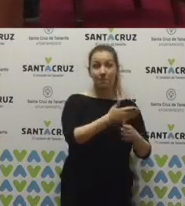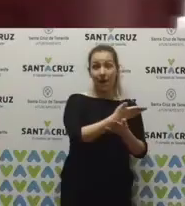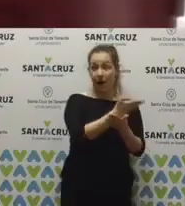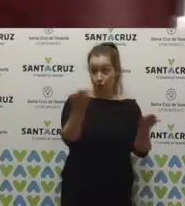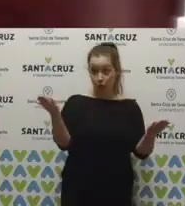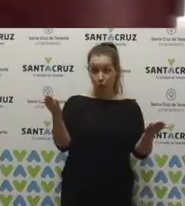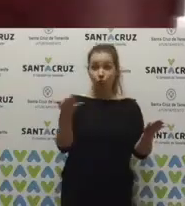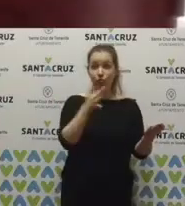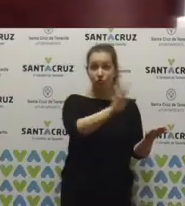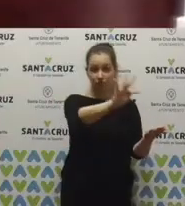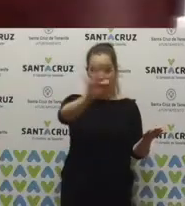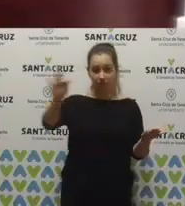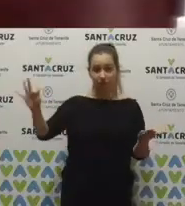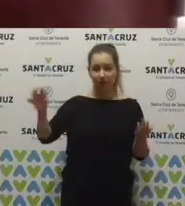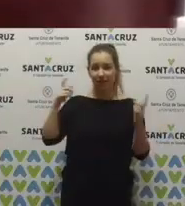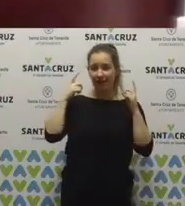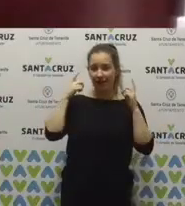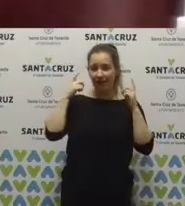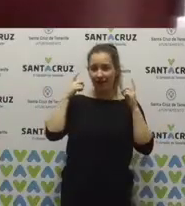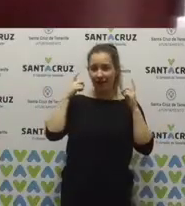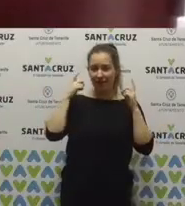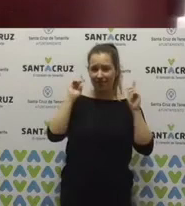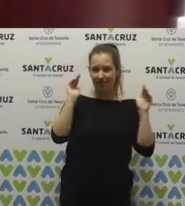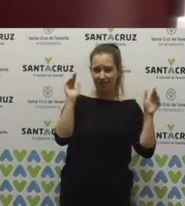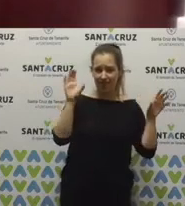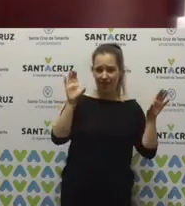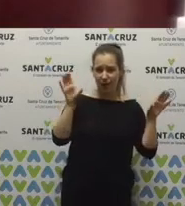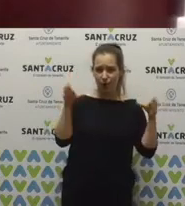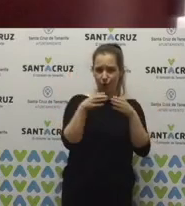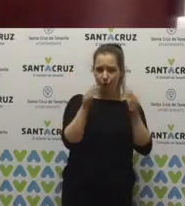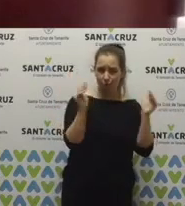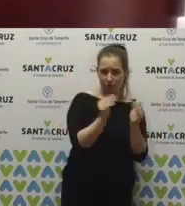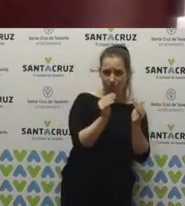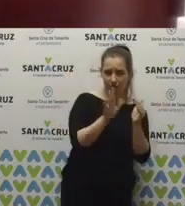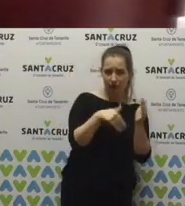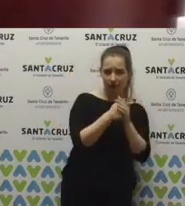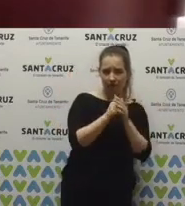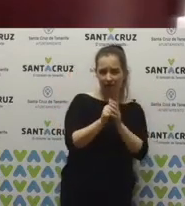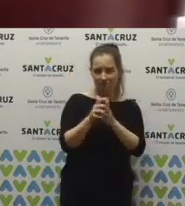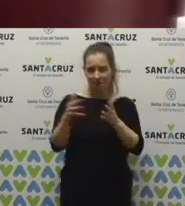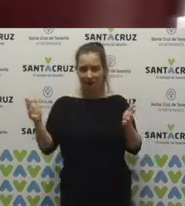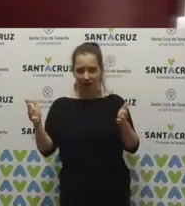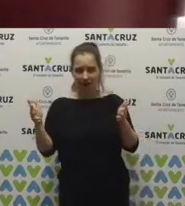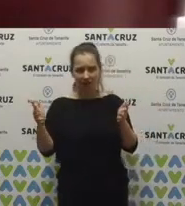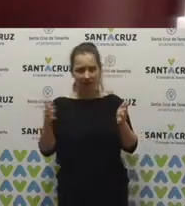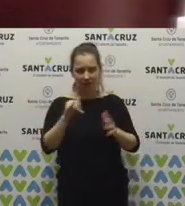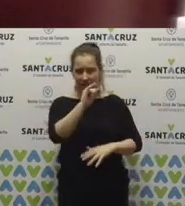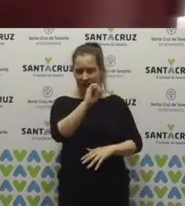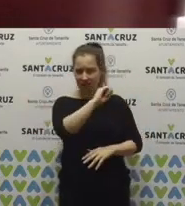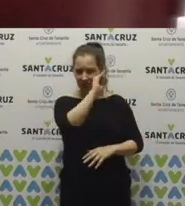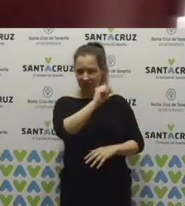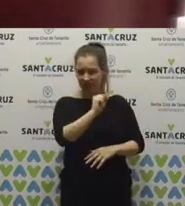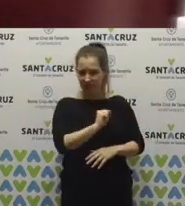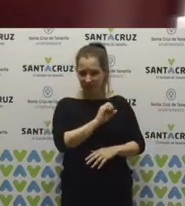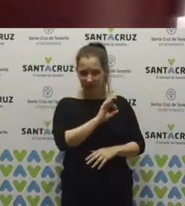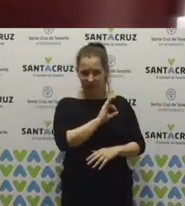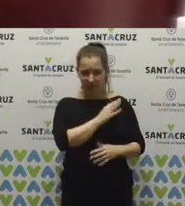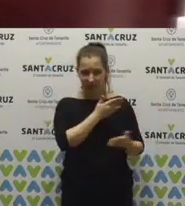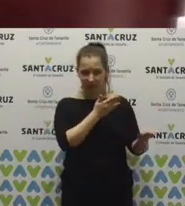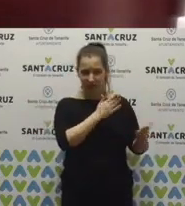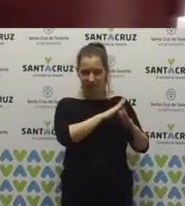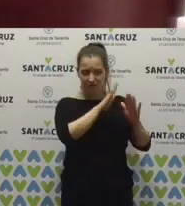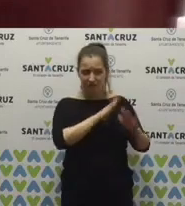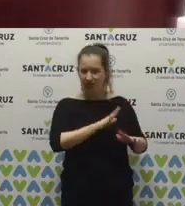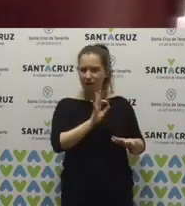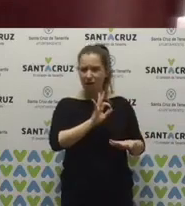hacerlo de menor a mayor doña ya es al final junto a juan jose